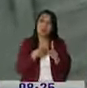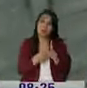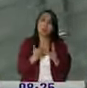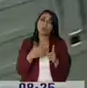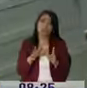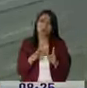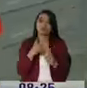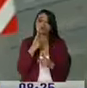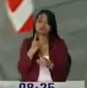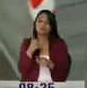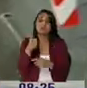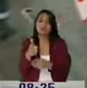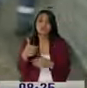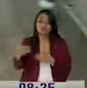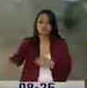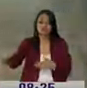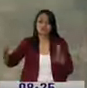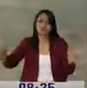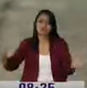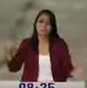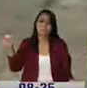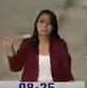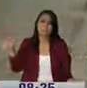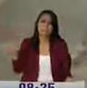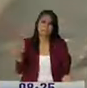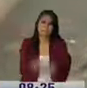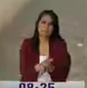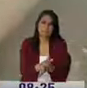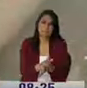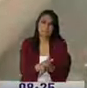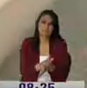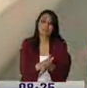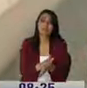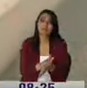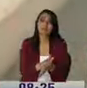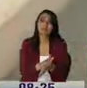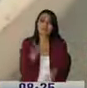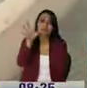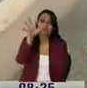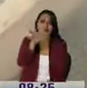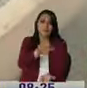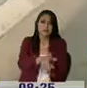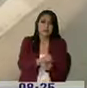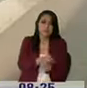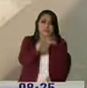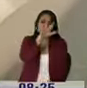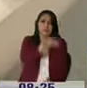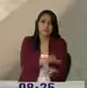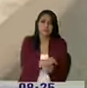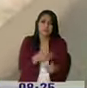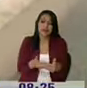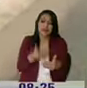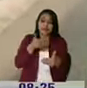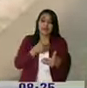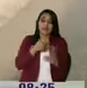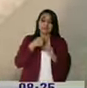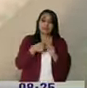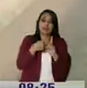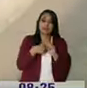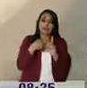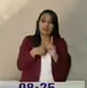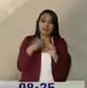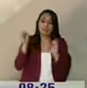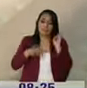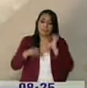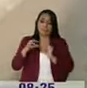instalar una caja autocompactadora en la parte de atrás del mercado para poder solucionar